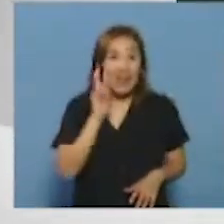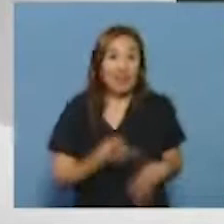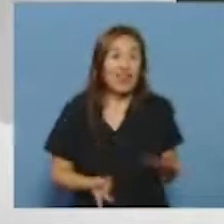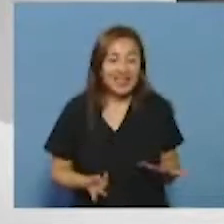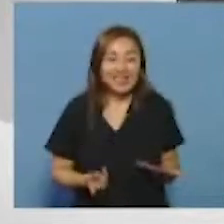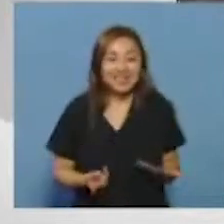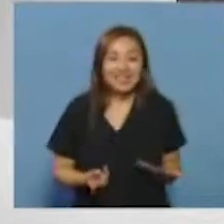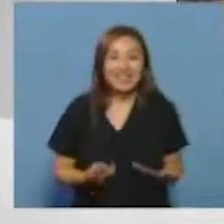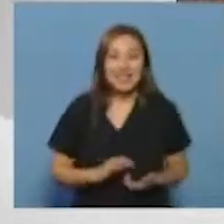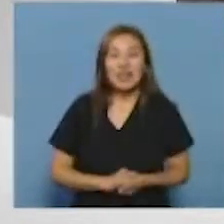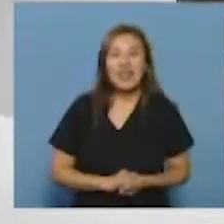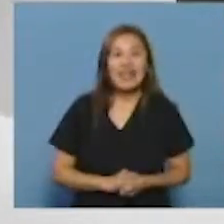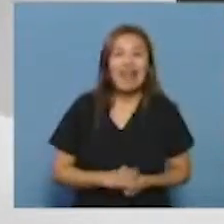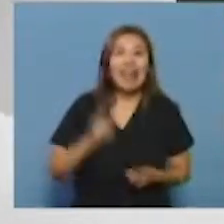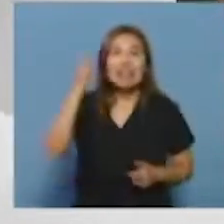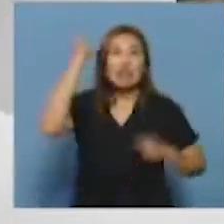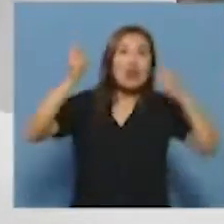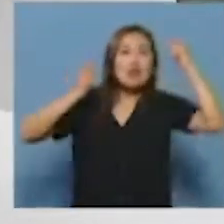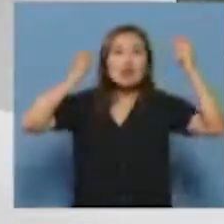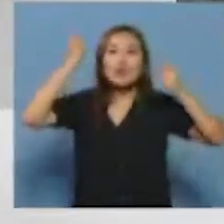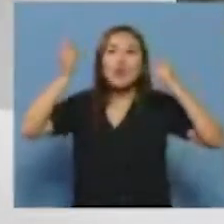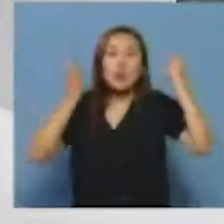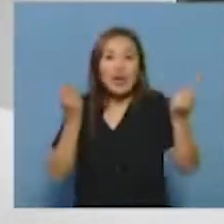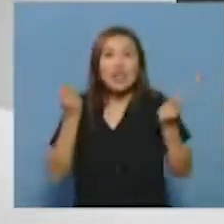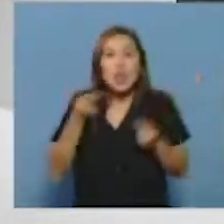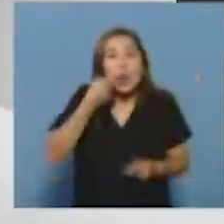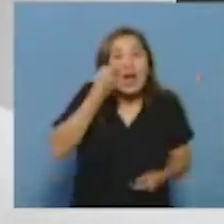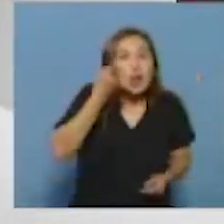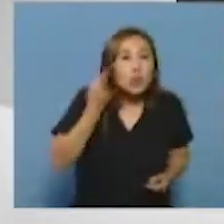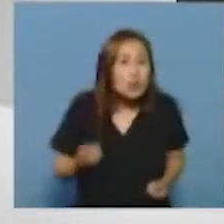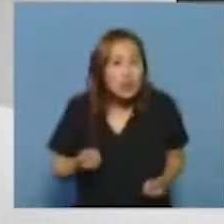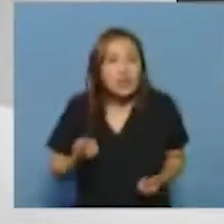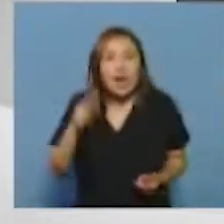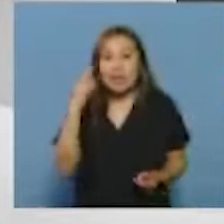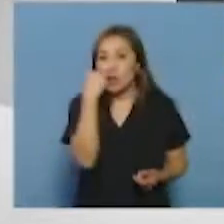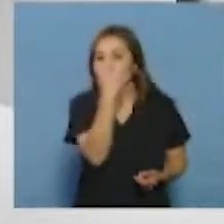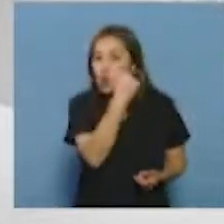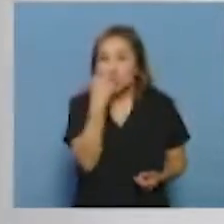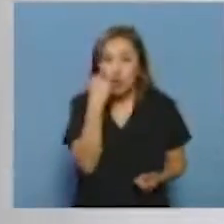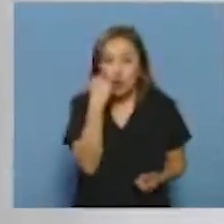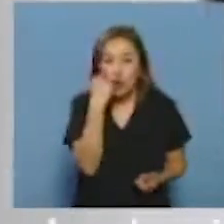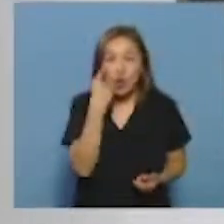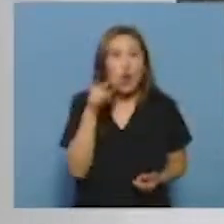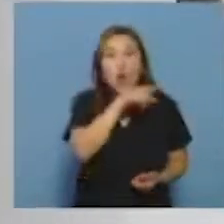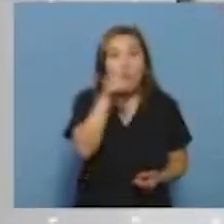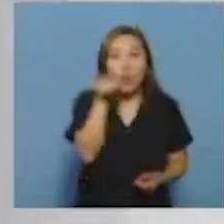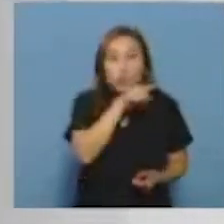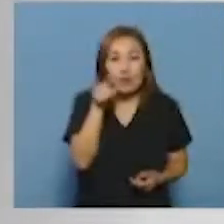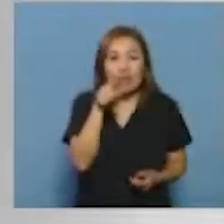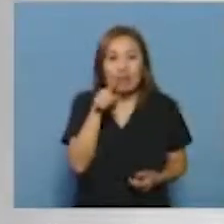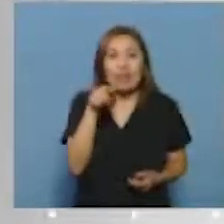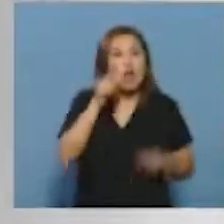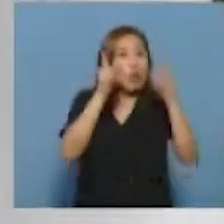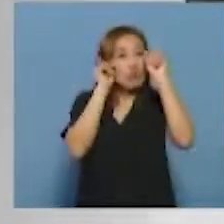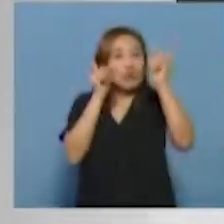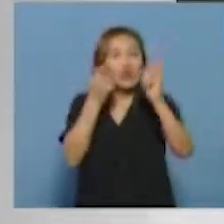de la ilusión, la curiosidad en esa mirada. Y ustedes, nuestros queridos